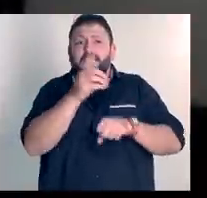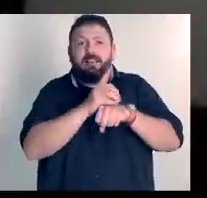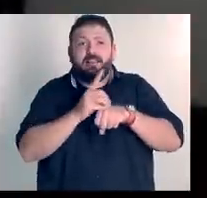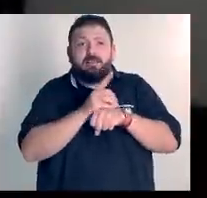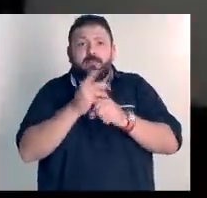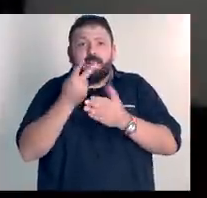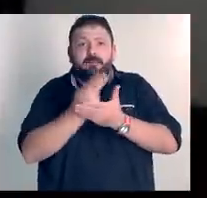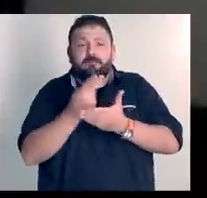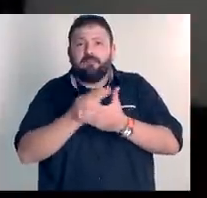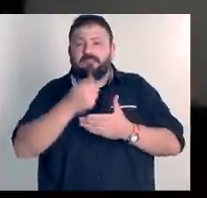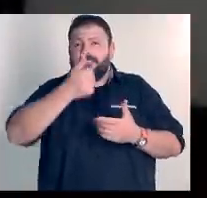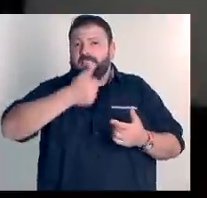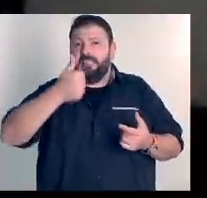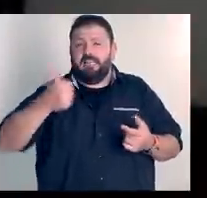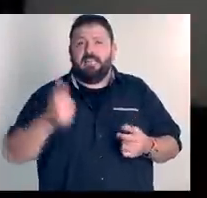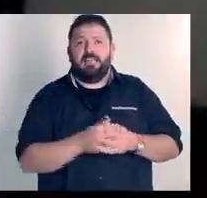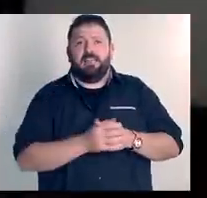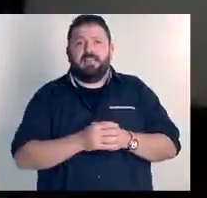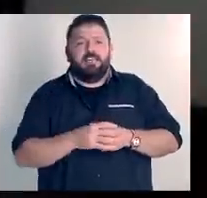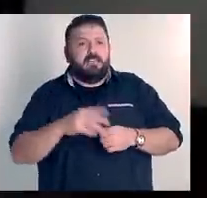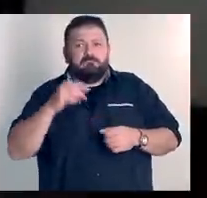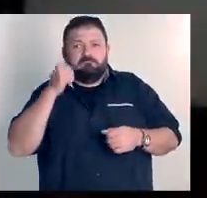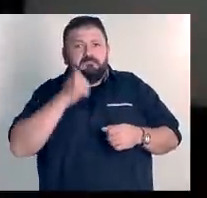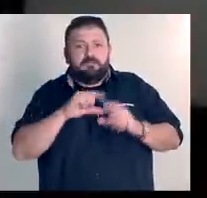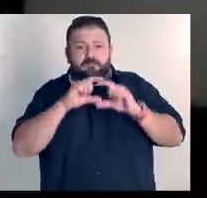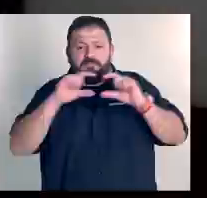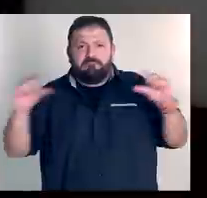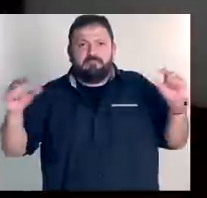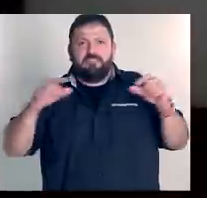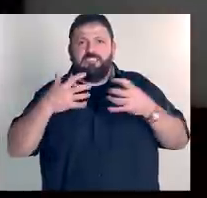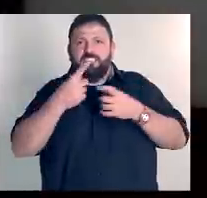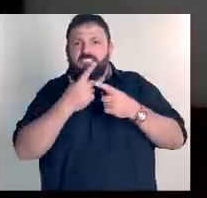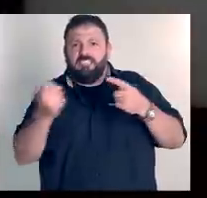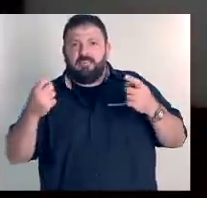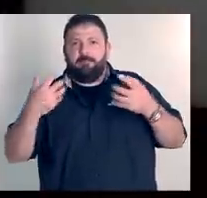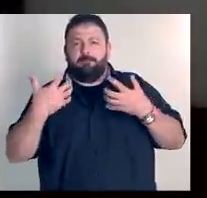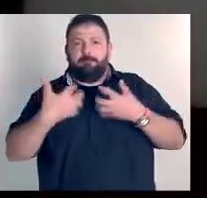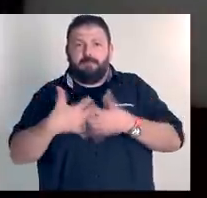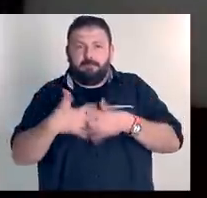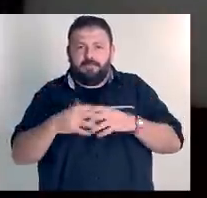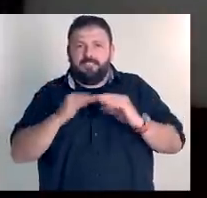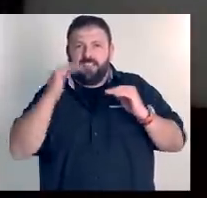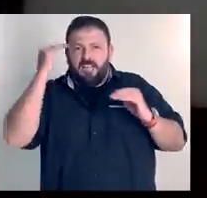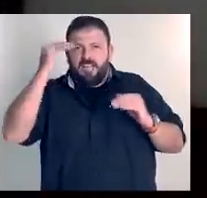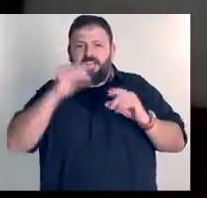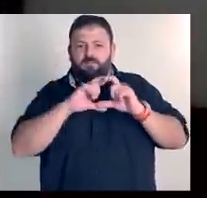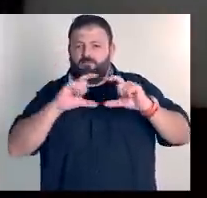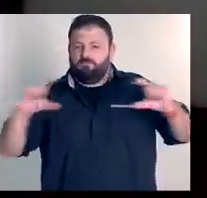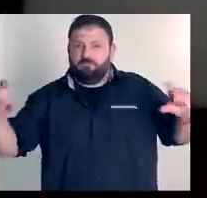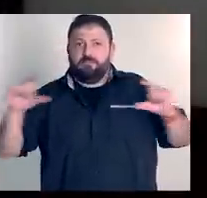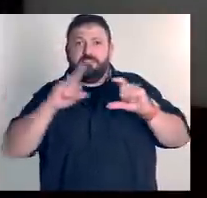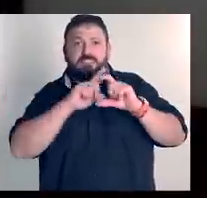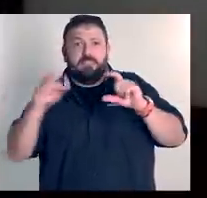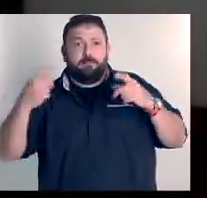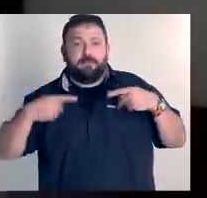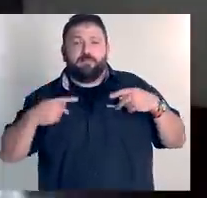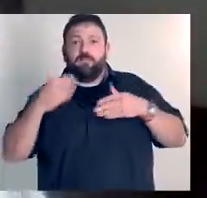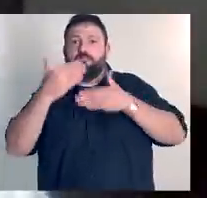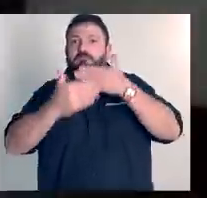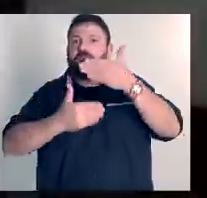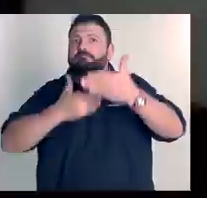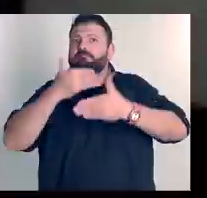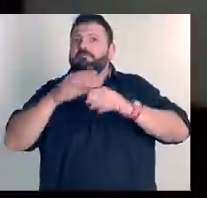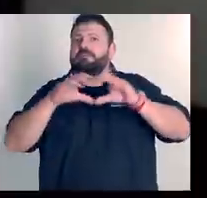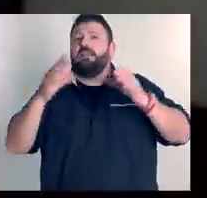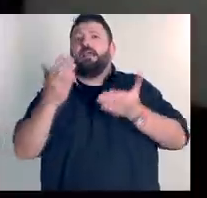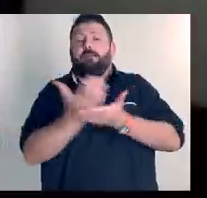Y si cada línea tiene una carga de 100 empresarios que han pasado por el nivel bronce y que han ganado más, además el bono